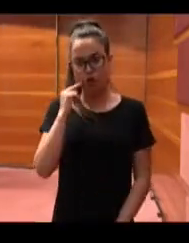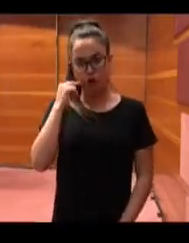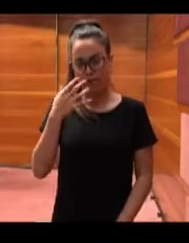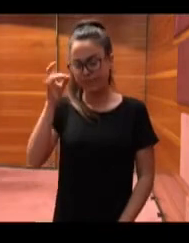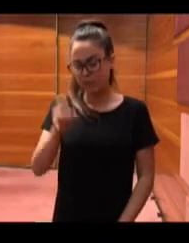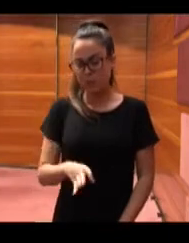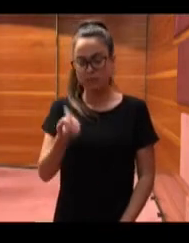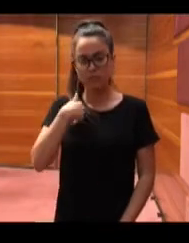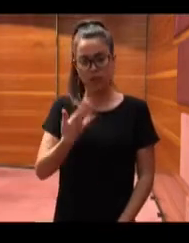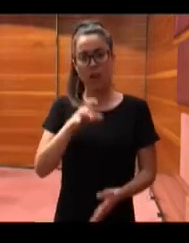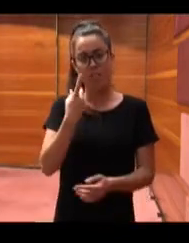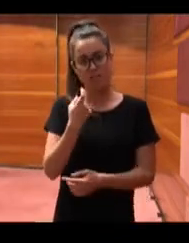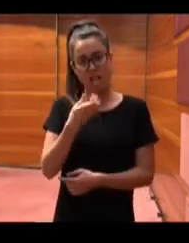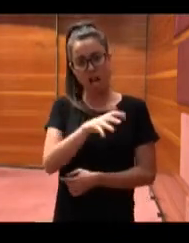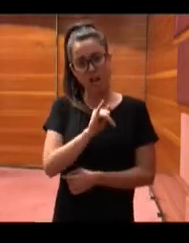¿Tengo una necesidad?